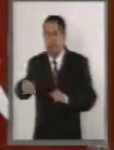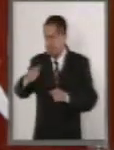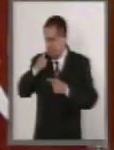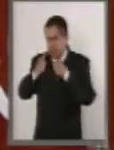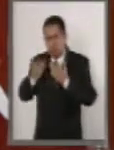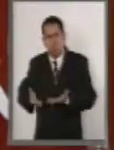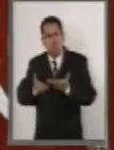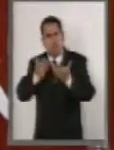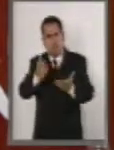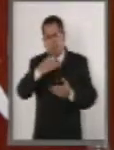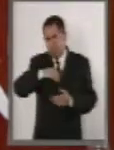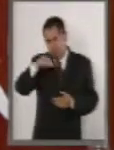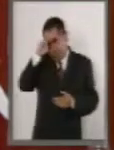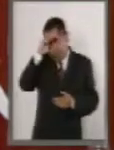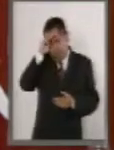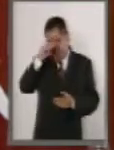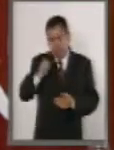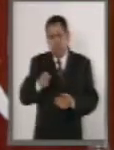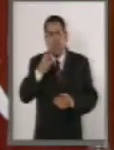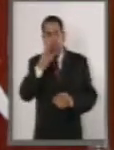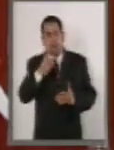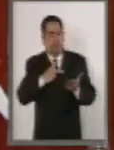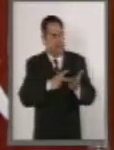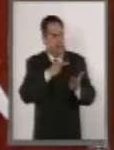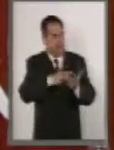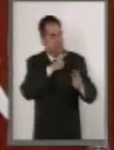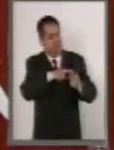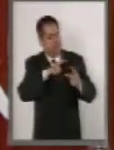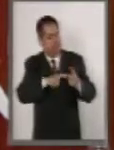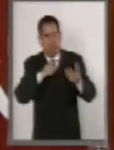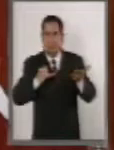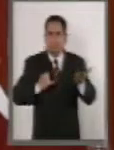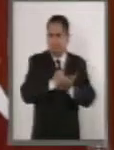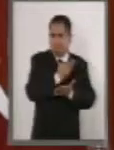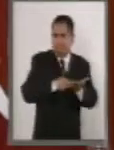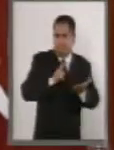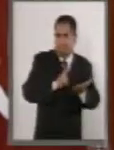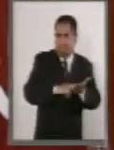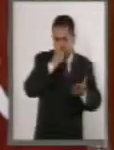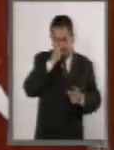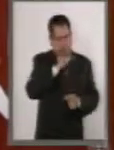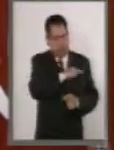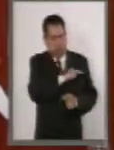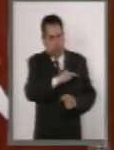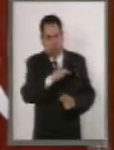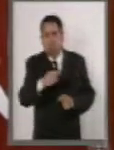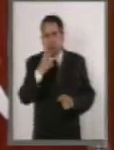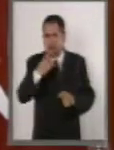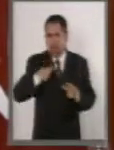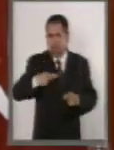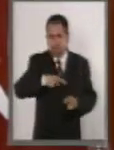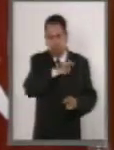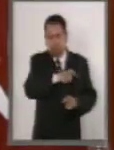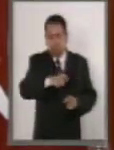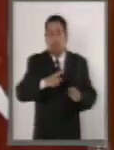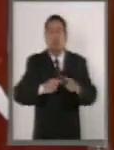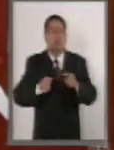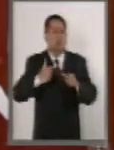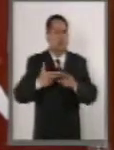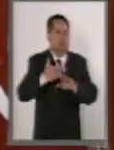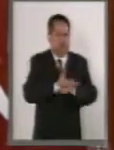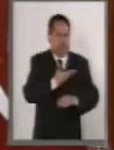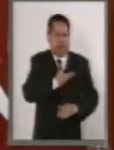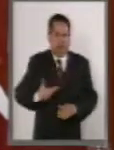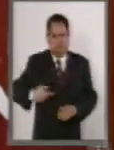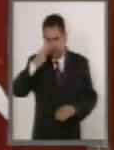a su consideración tres nuevos dictámenes por el que se propone la ratificación de tres nombramientos expedidos por el Presidente de la